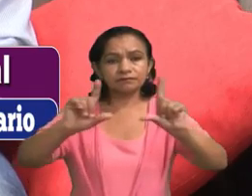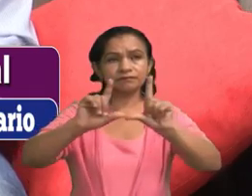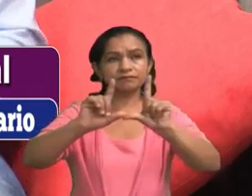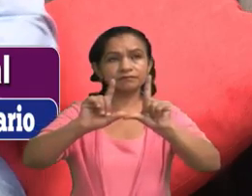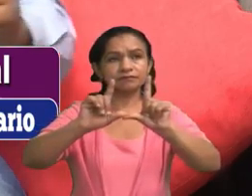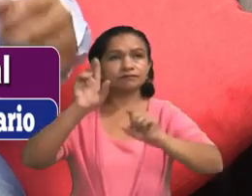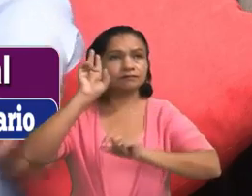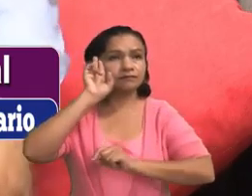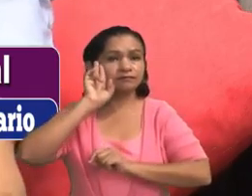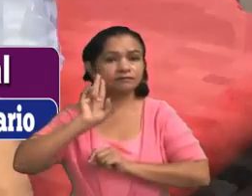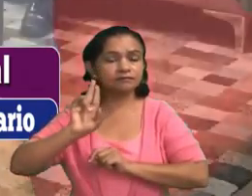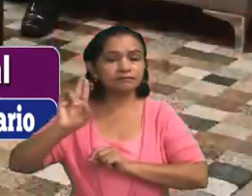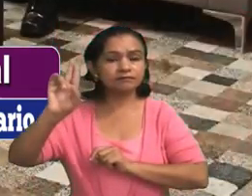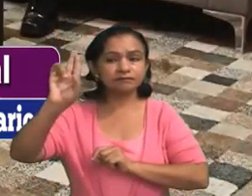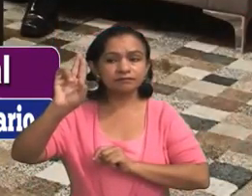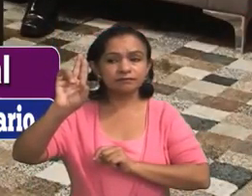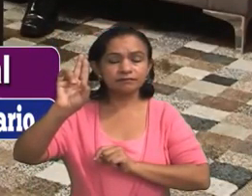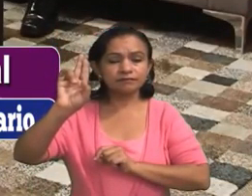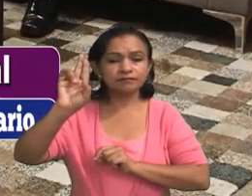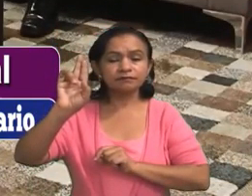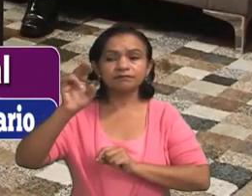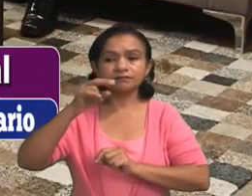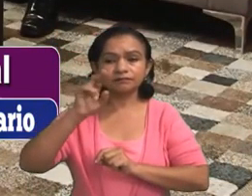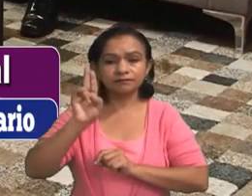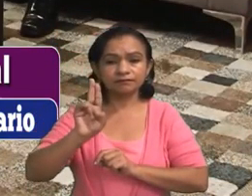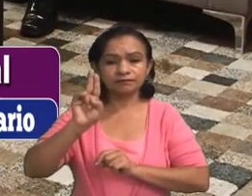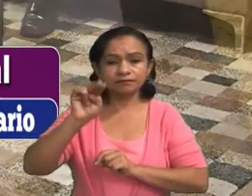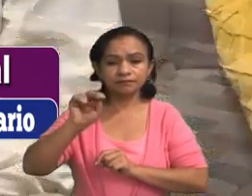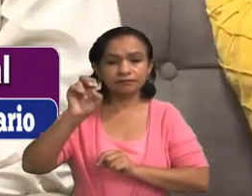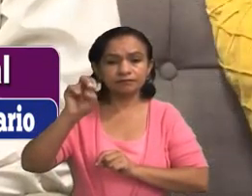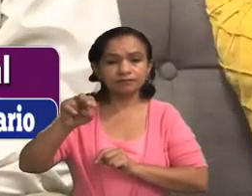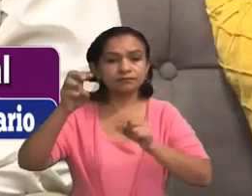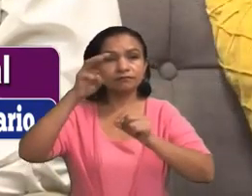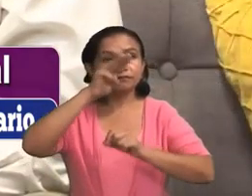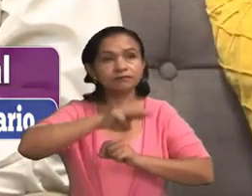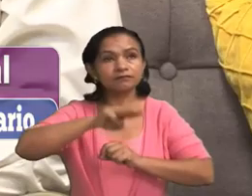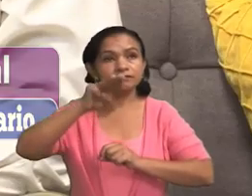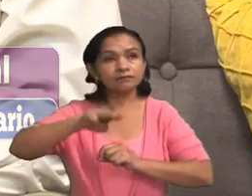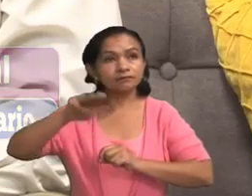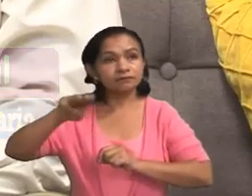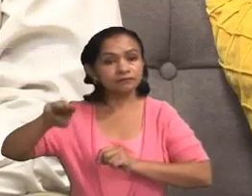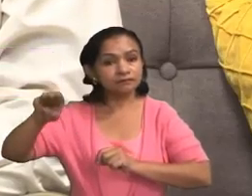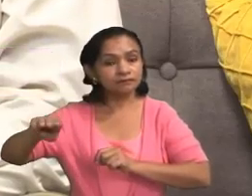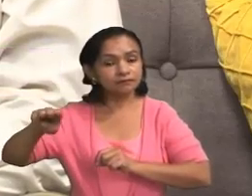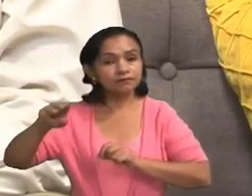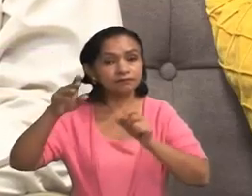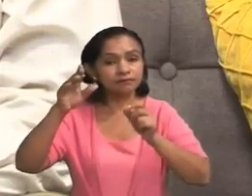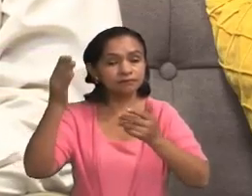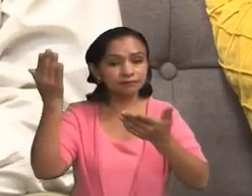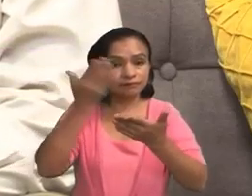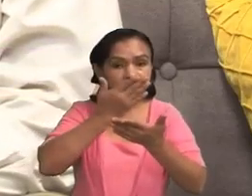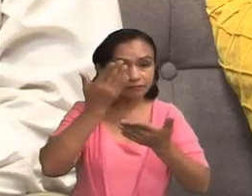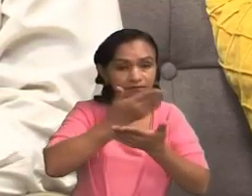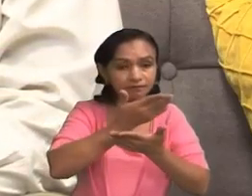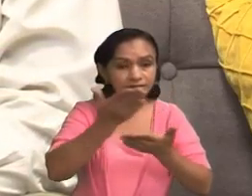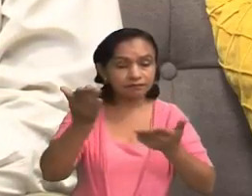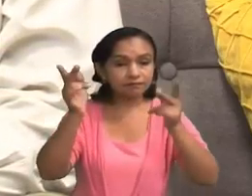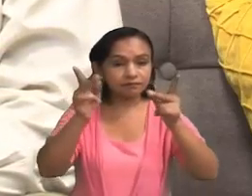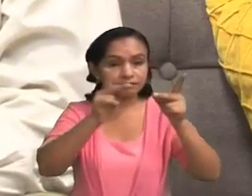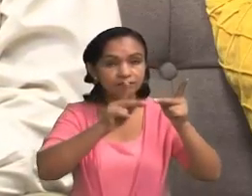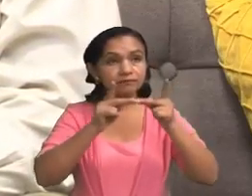Facultad Regional Multidisciplinaria de la UNAM en Matagalpa. Así es que estudiantes y